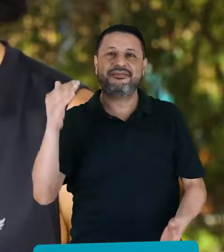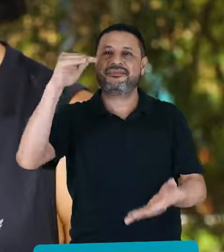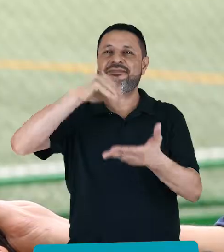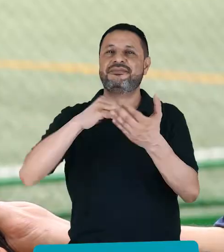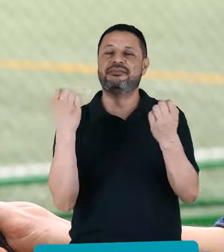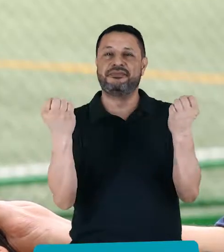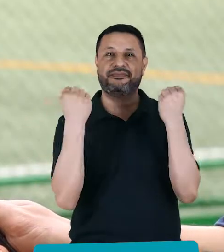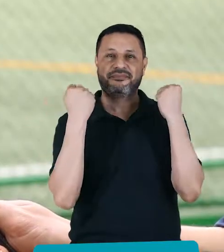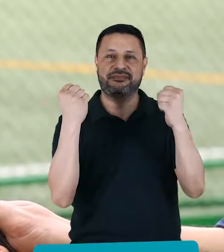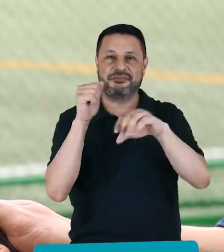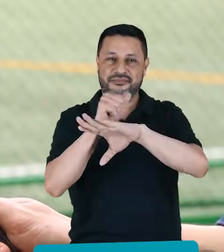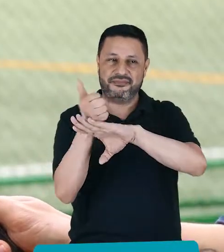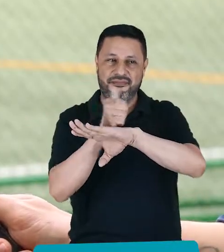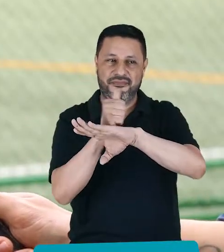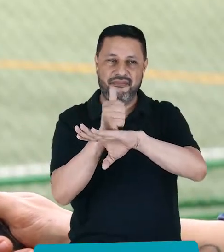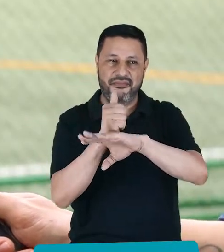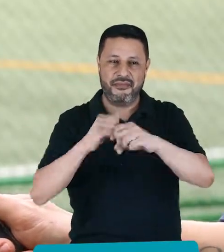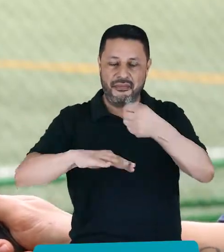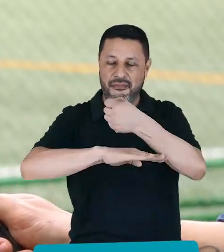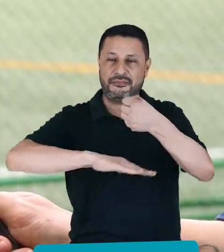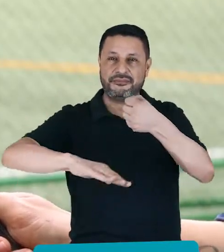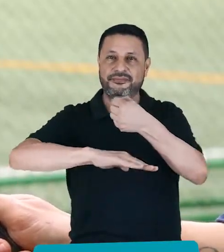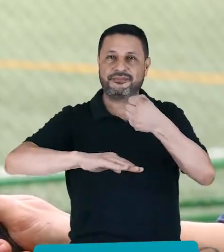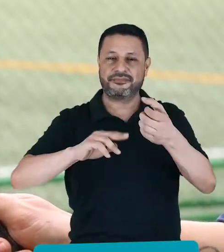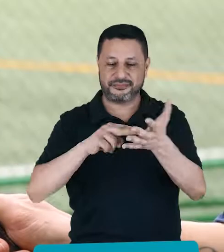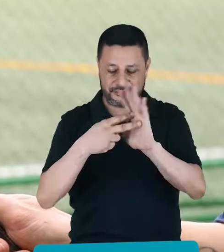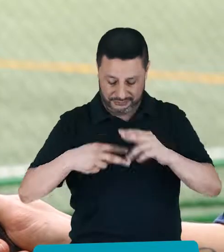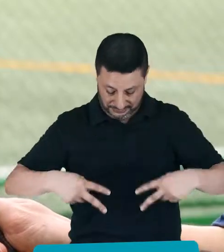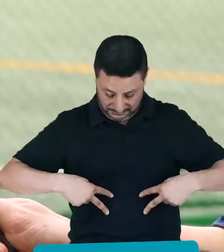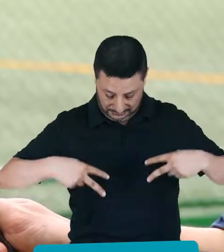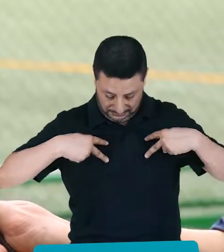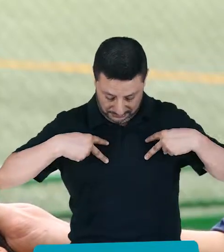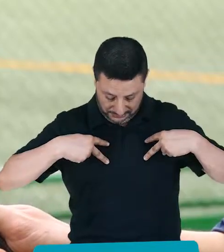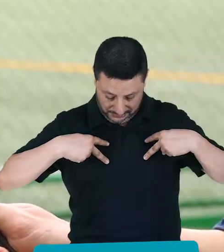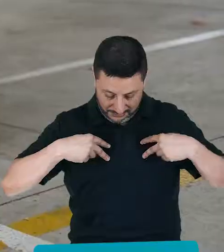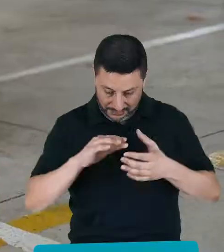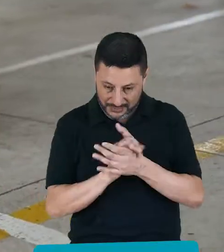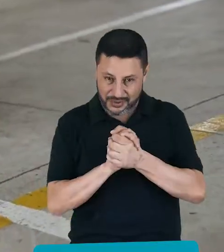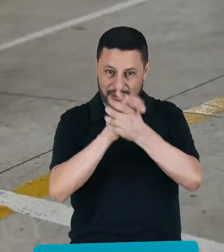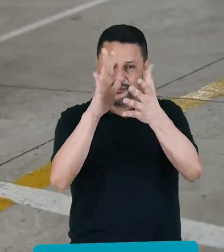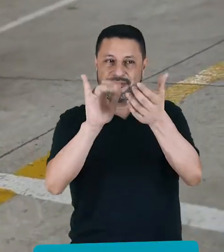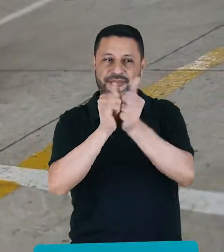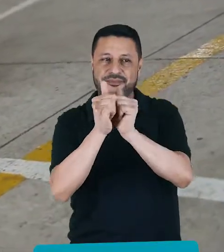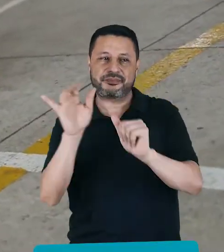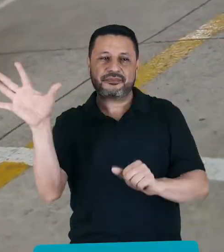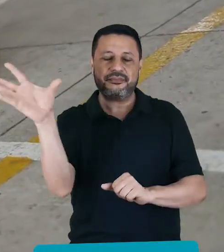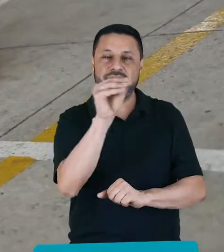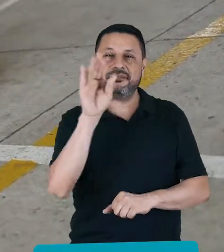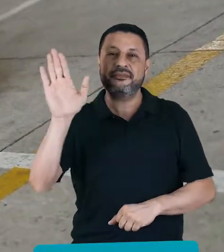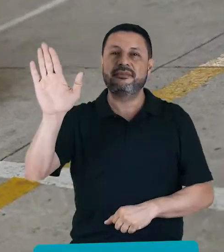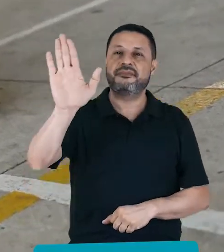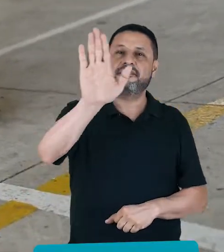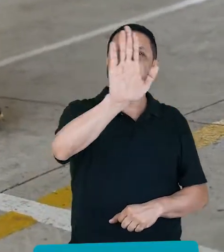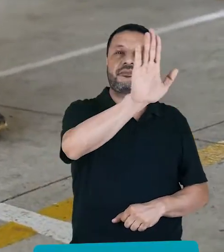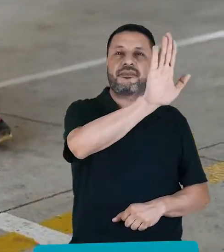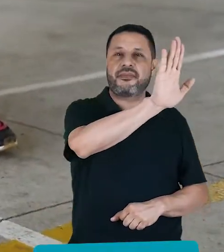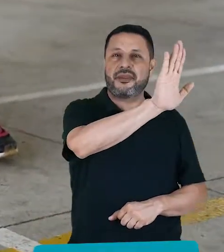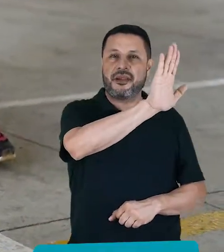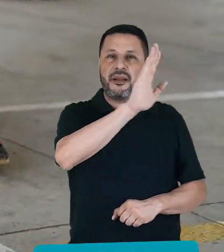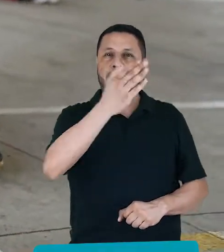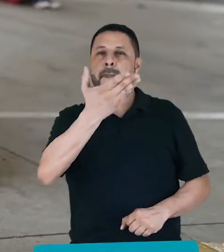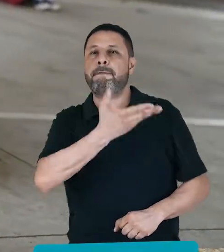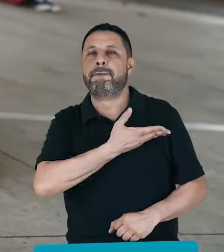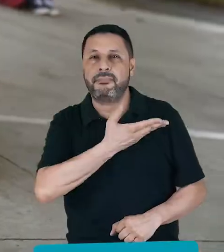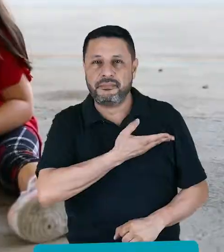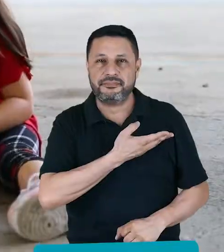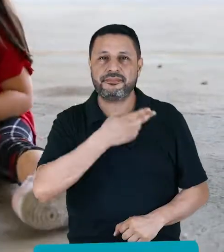acá. Porque el ejercicio es básico, es vida. Pues un saludo desde Linder a todos ustedes,